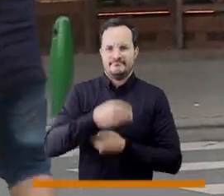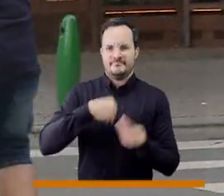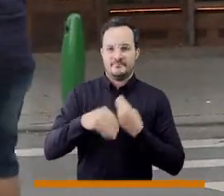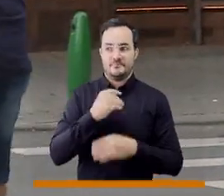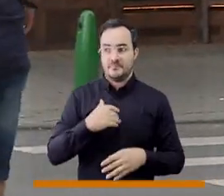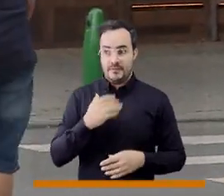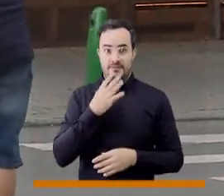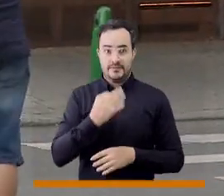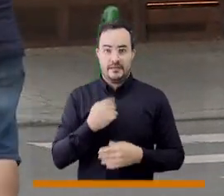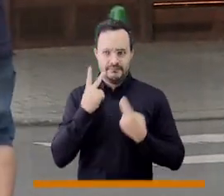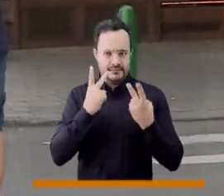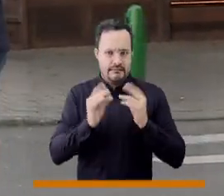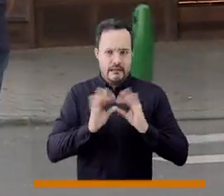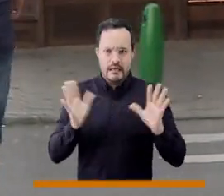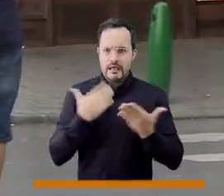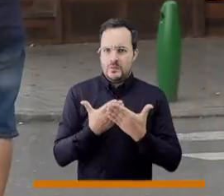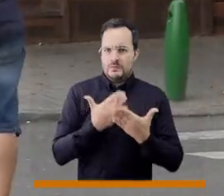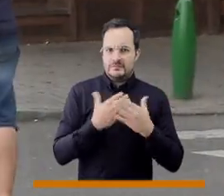franca, clara,